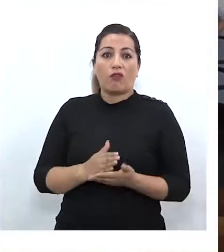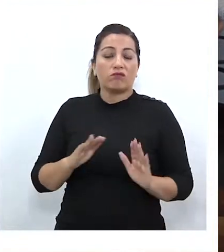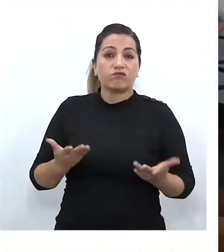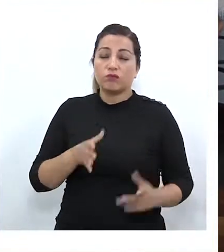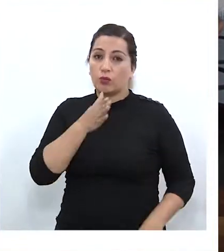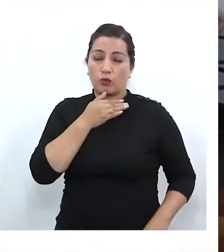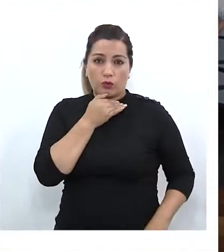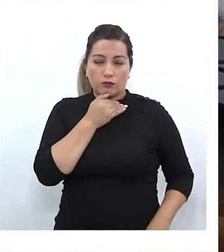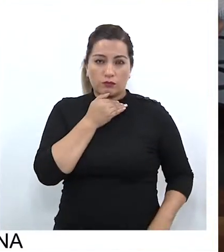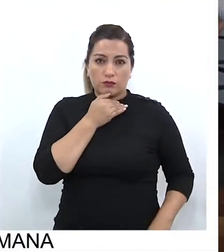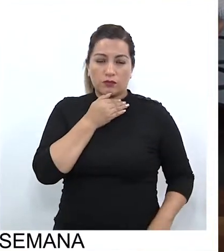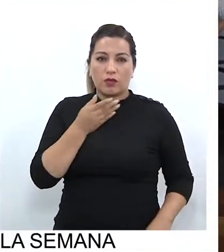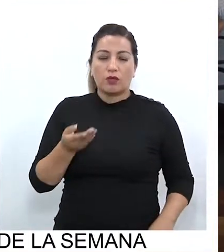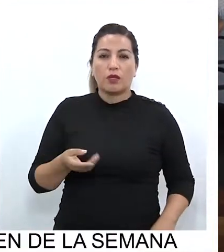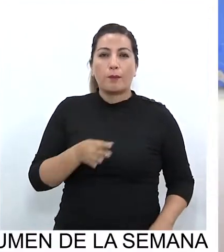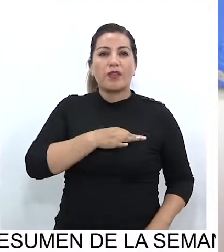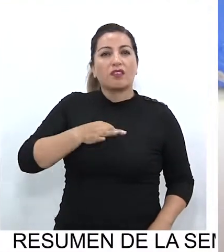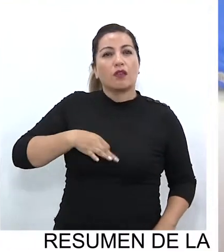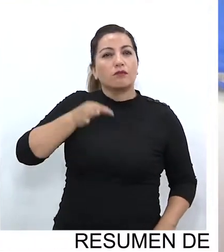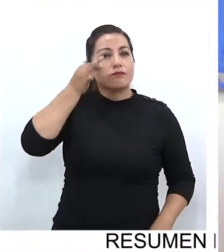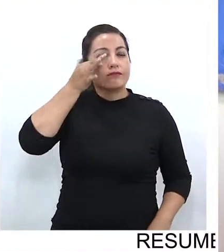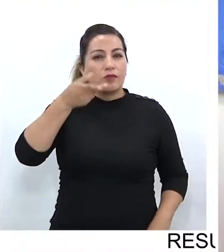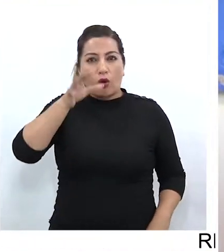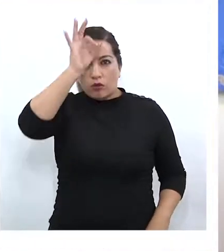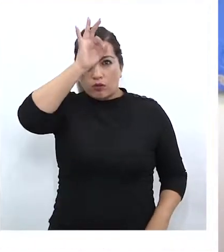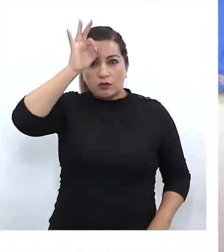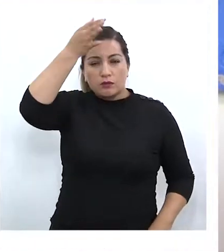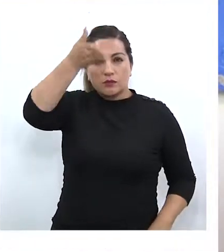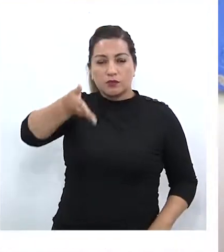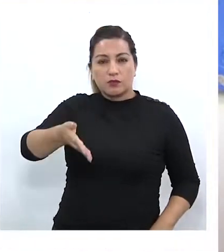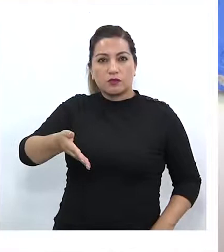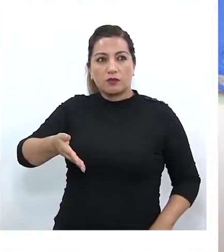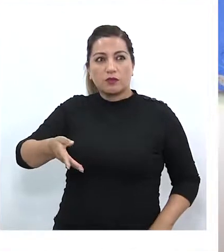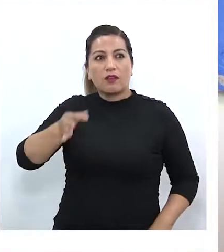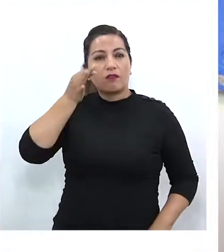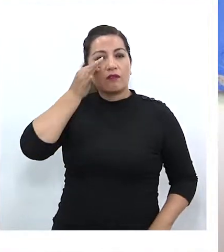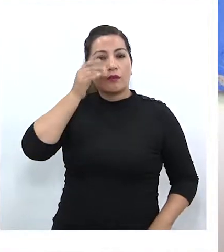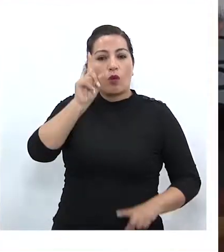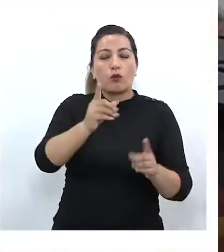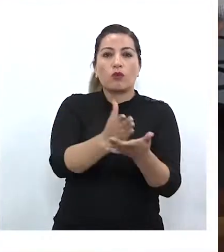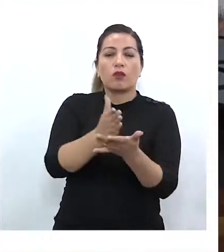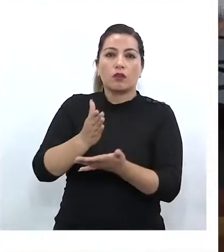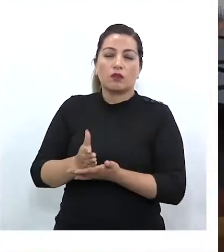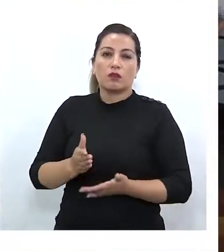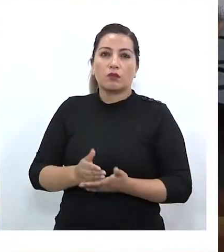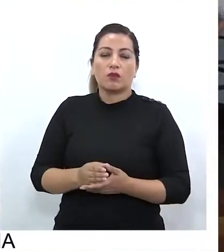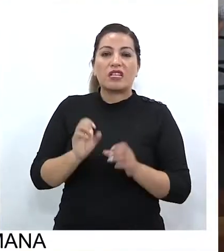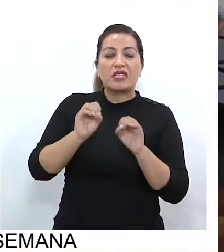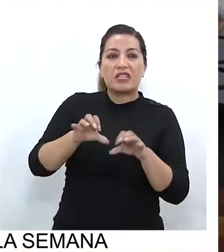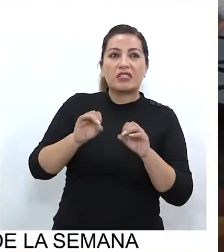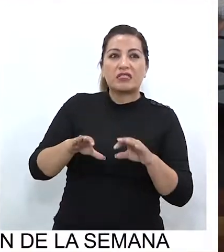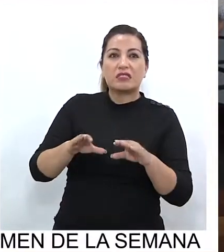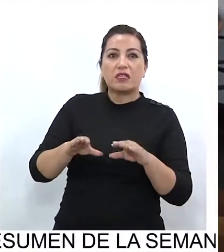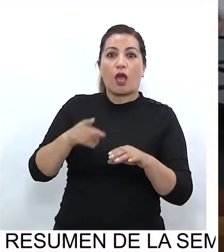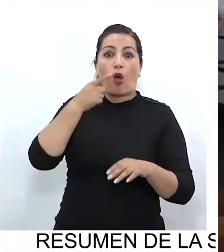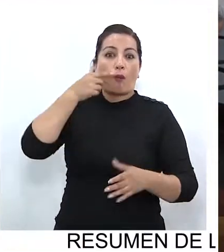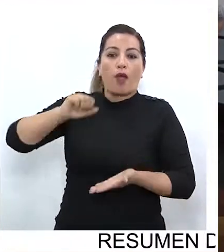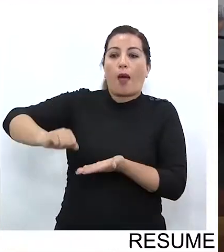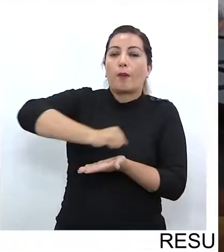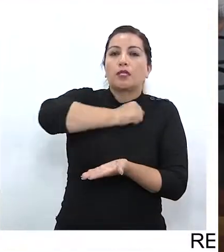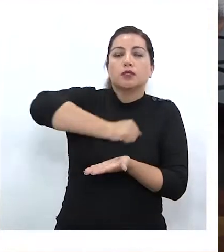ahora no están incorporados. ¿Cómo lo ve el Ministerio en el sentido de que hemos visto por ahí colegios que, por ejemplo, les enseñan a los chicos a